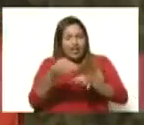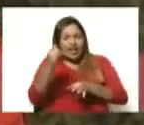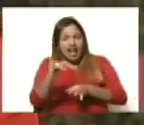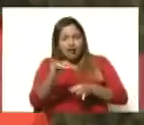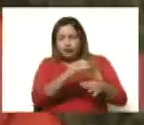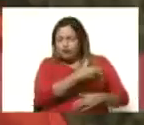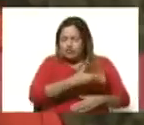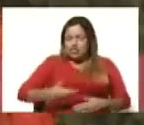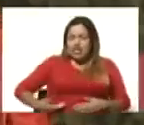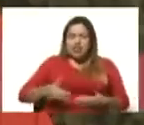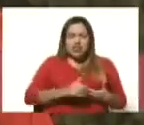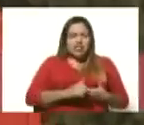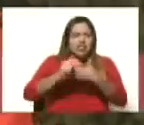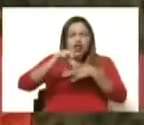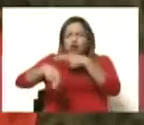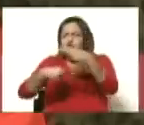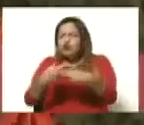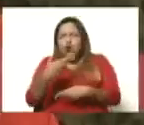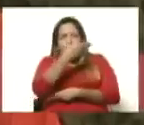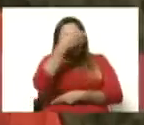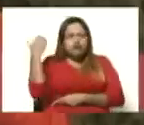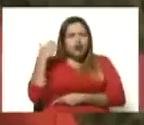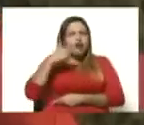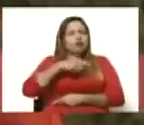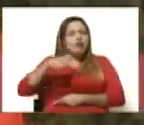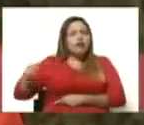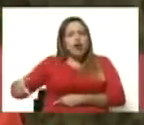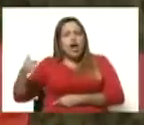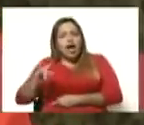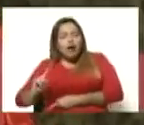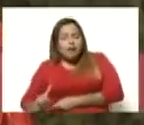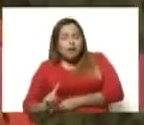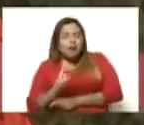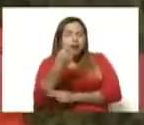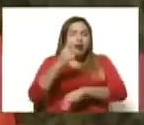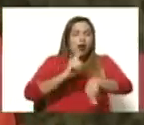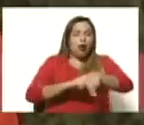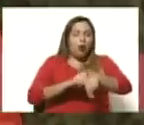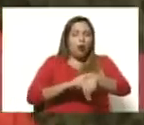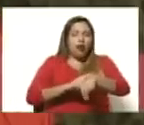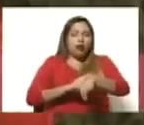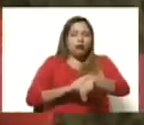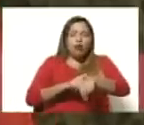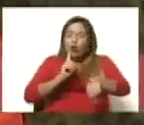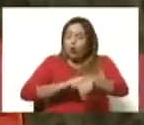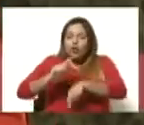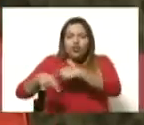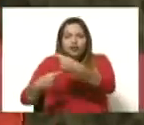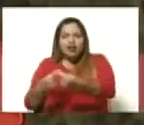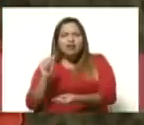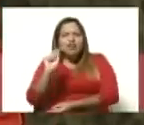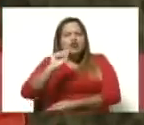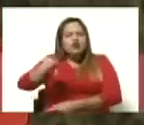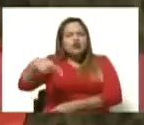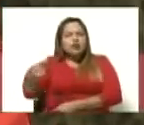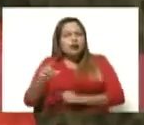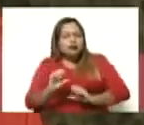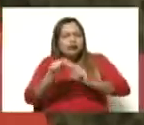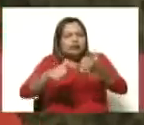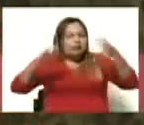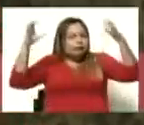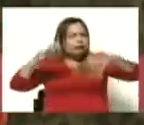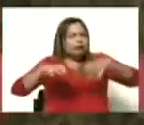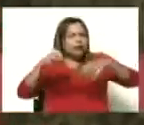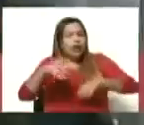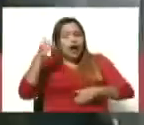en jefe que nunca ha olvidado a nuestro pueblo, que ha estado desde el primer momento, hora después, minuto después que empezó nuestra tragedia, tuvimos